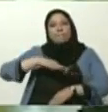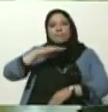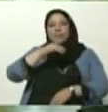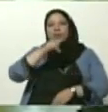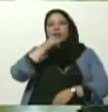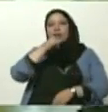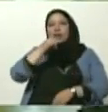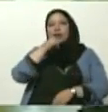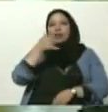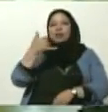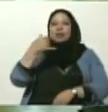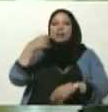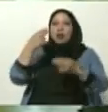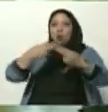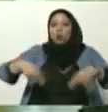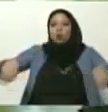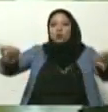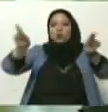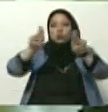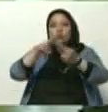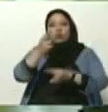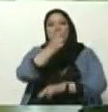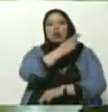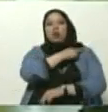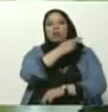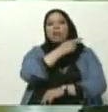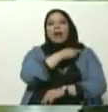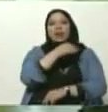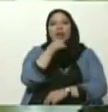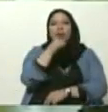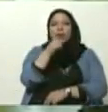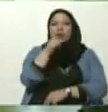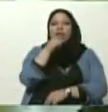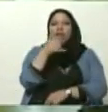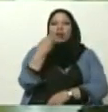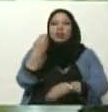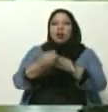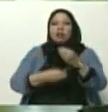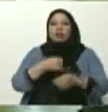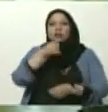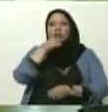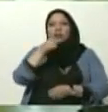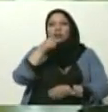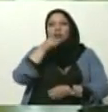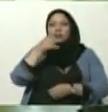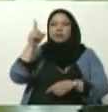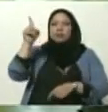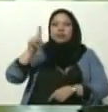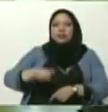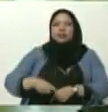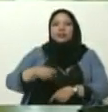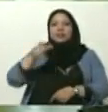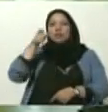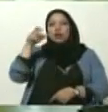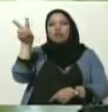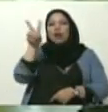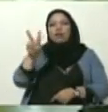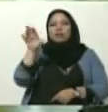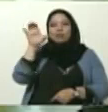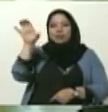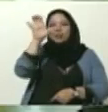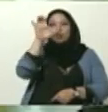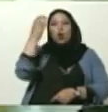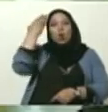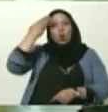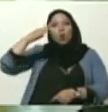la Organización de las Naciones Unidas, por los representantes de la Iglesia Católica, y agradecemos también a los países garantes,